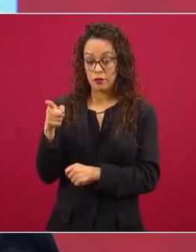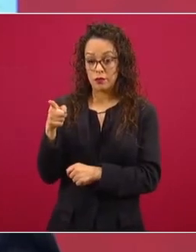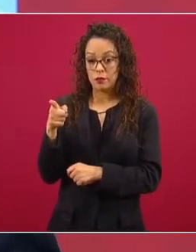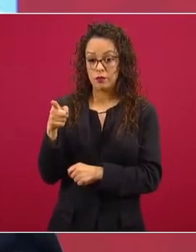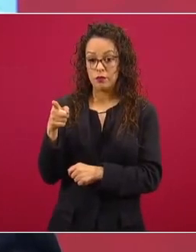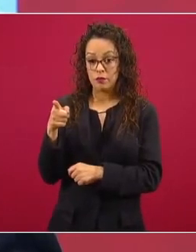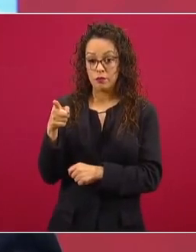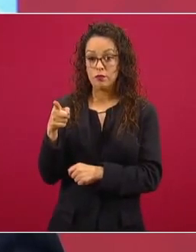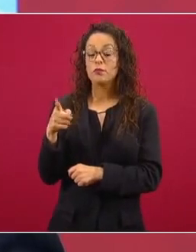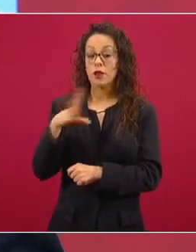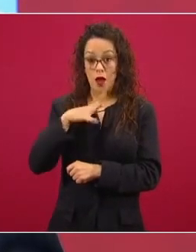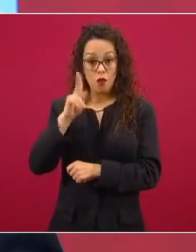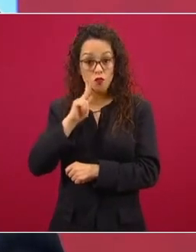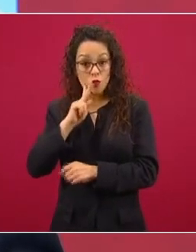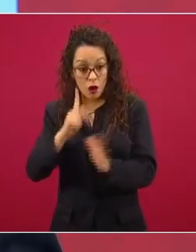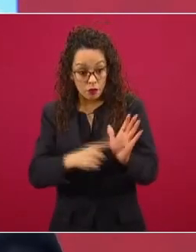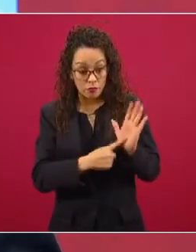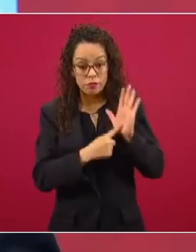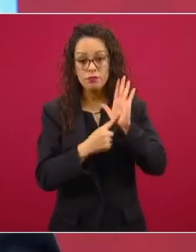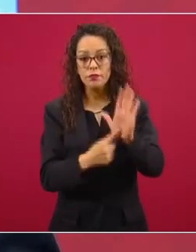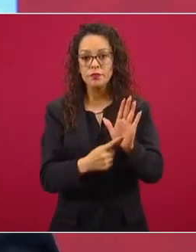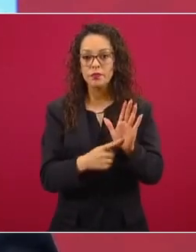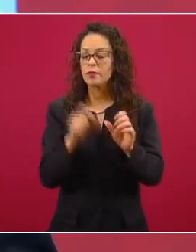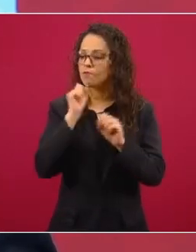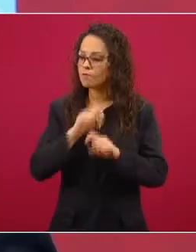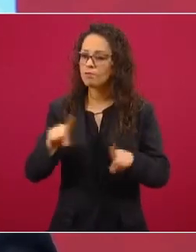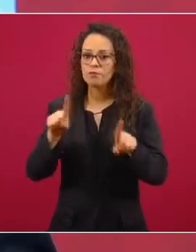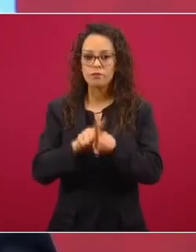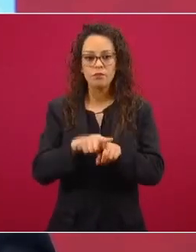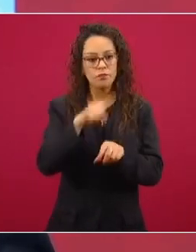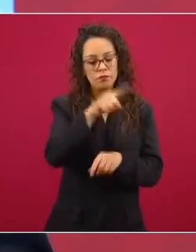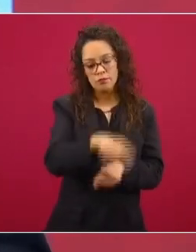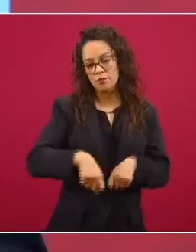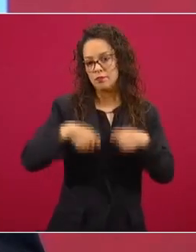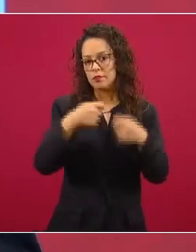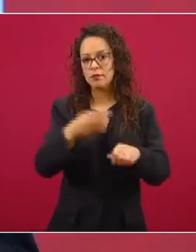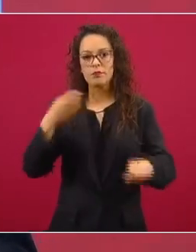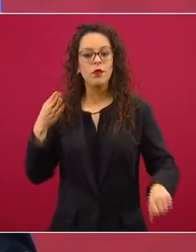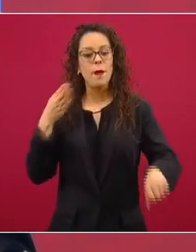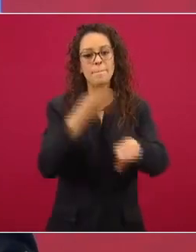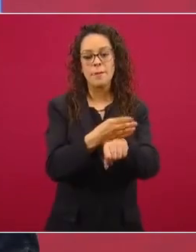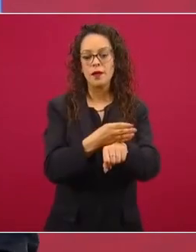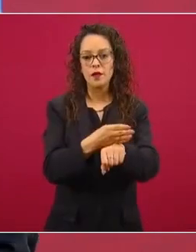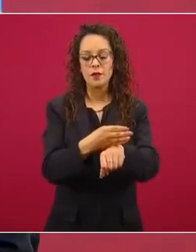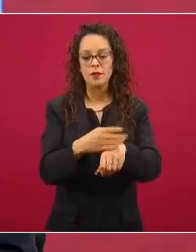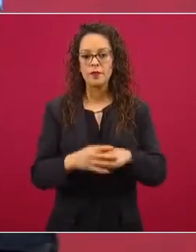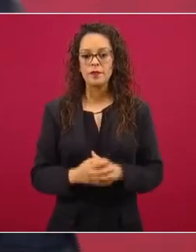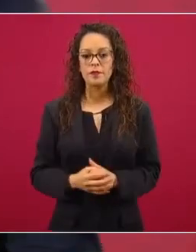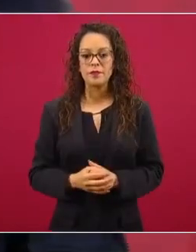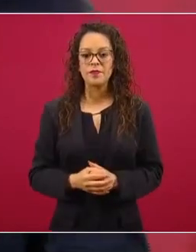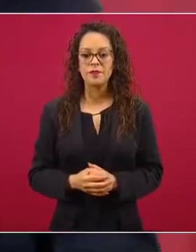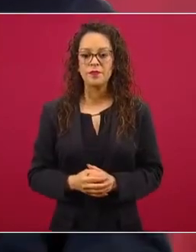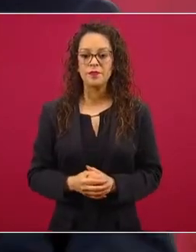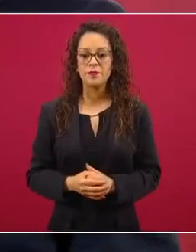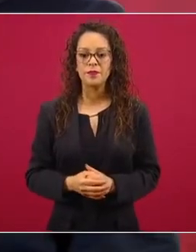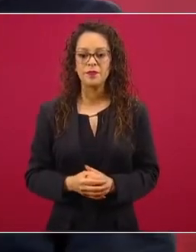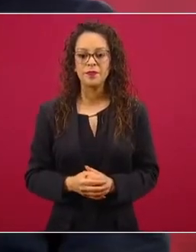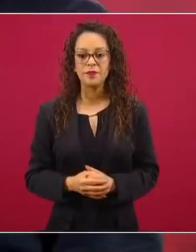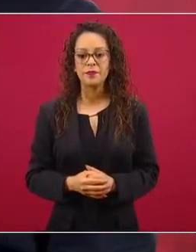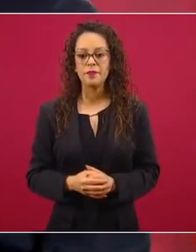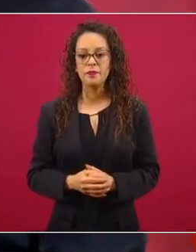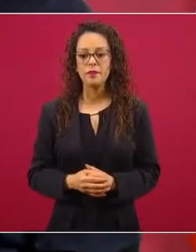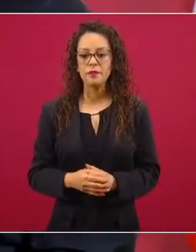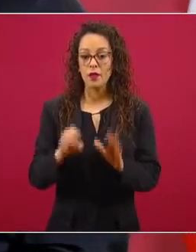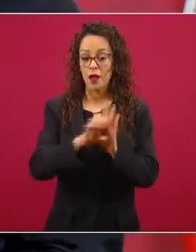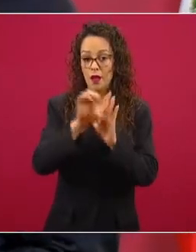y se prueba, que se le castigue. En el caso de García